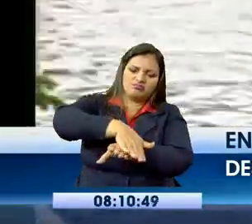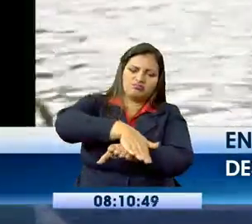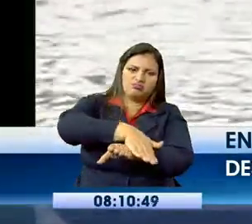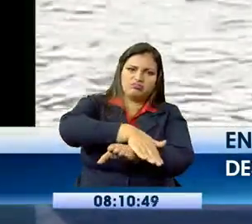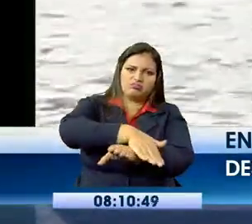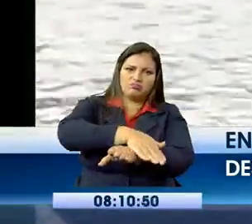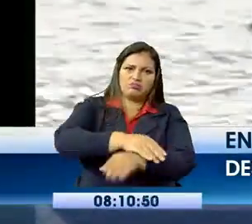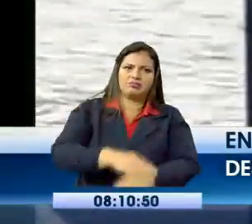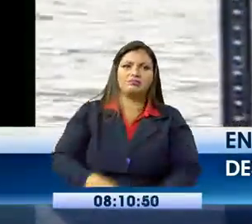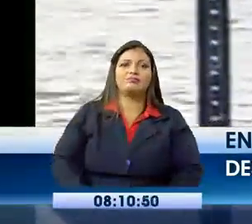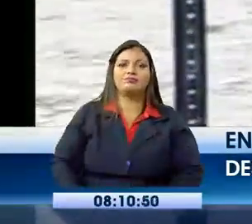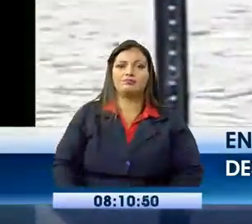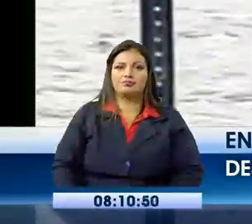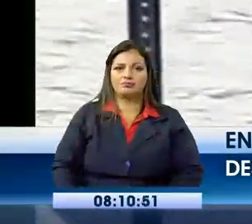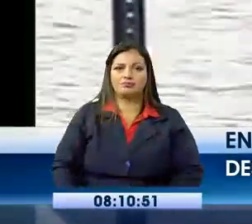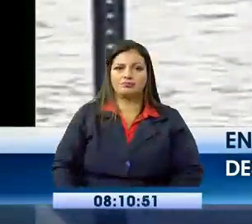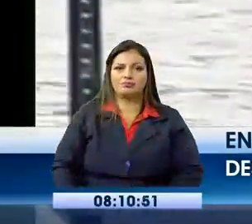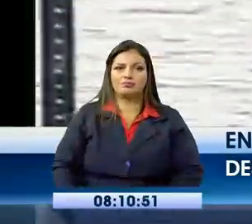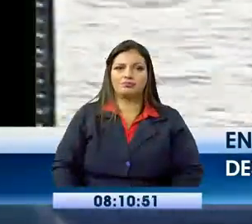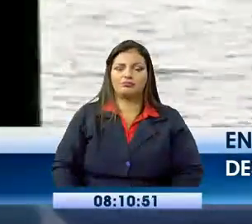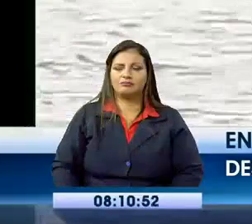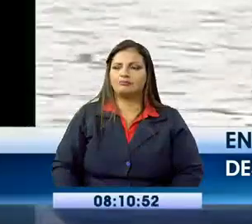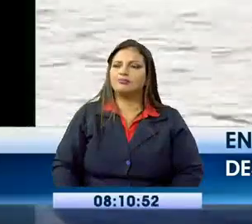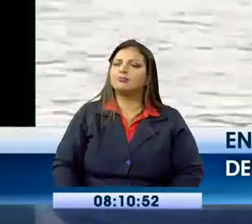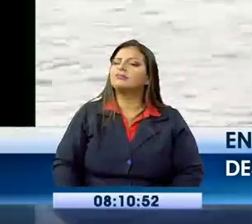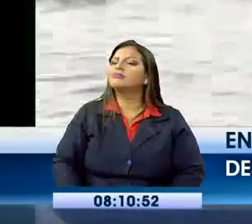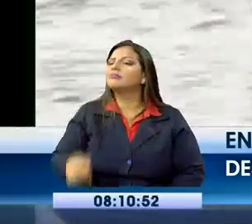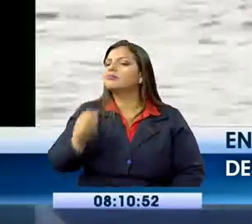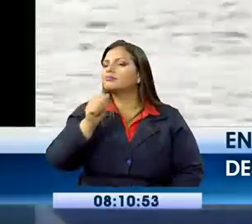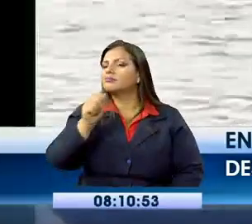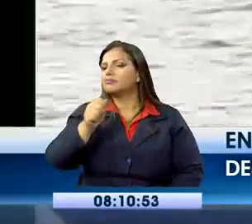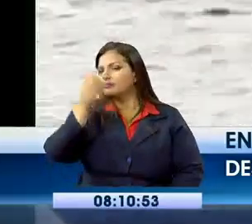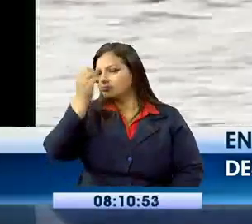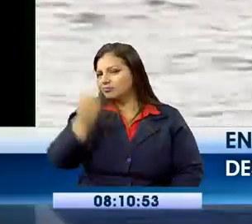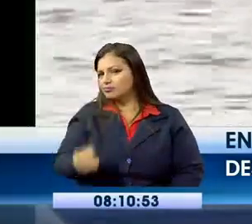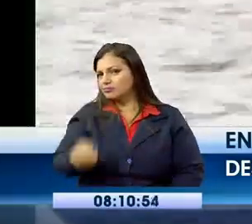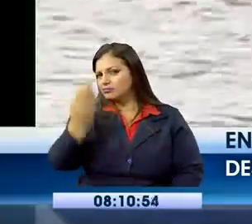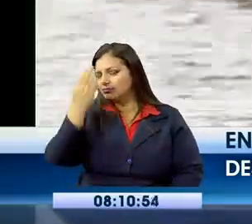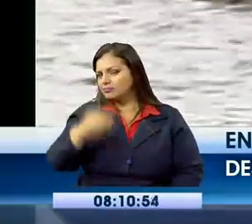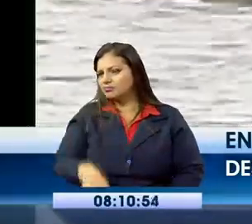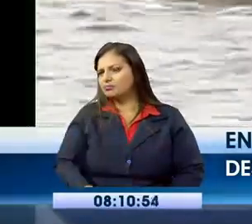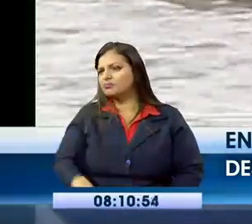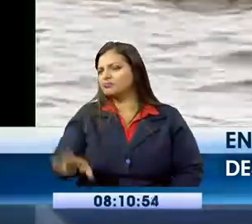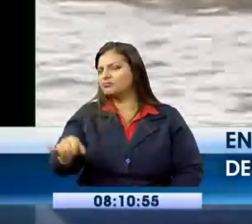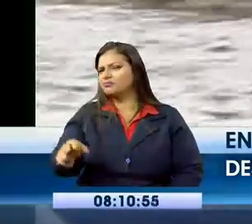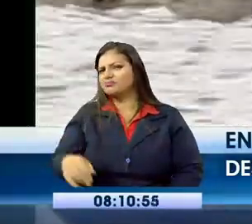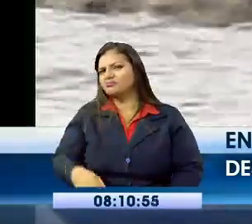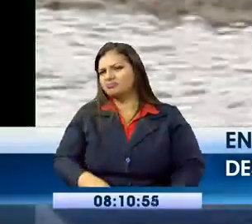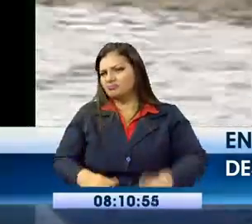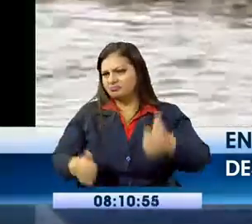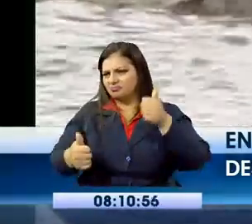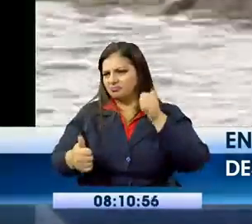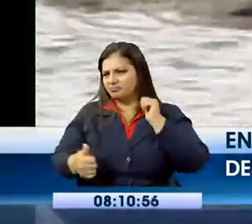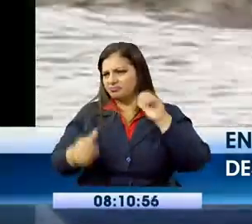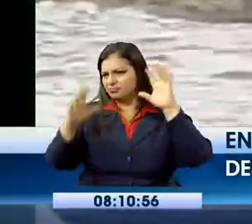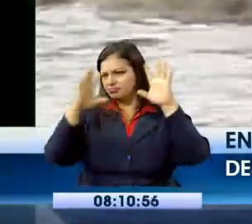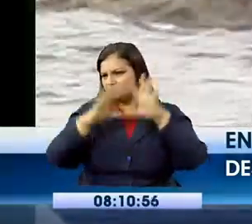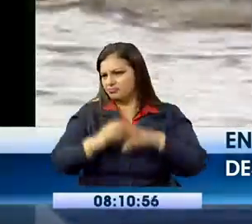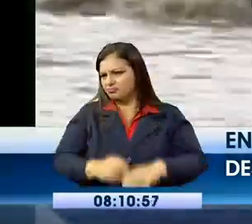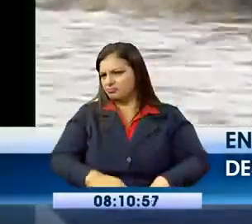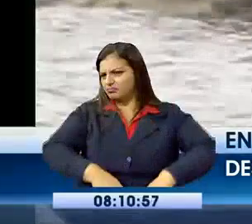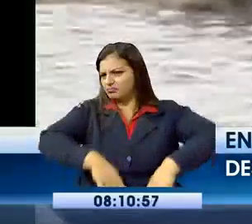Me contaban los moradores de aquí. Señora, buenos días. Me cuentan que aquí, por ejemplo, anoche el agua, aquí hay un